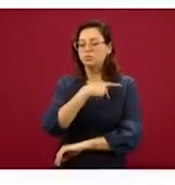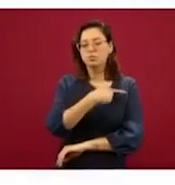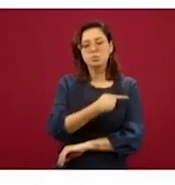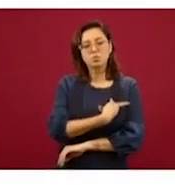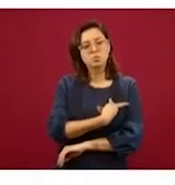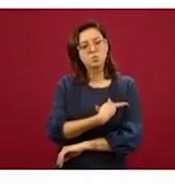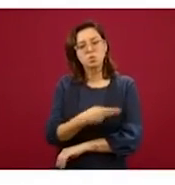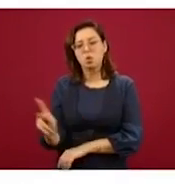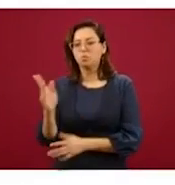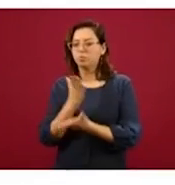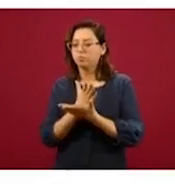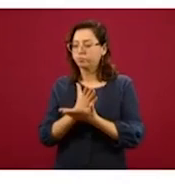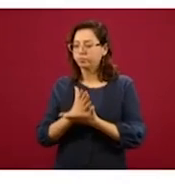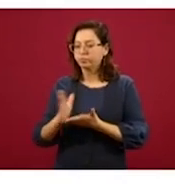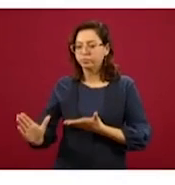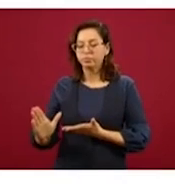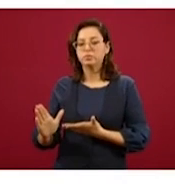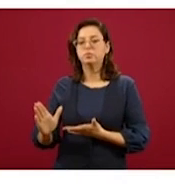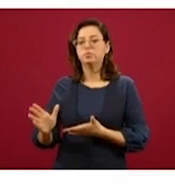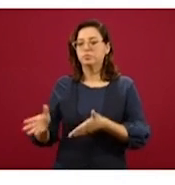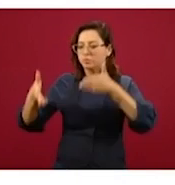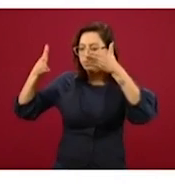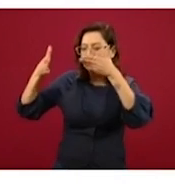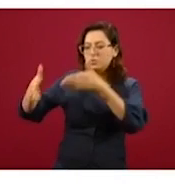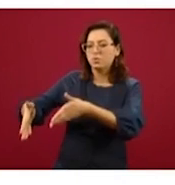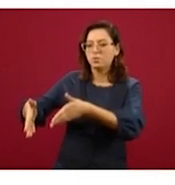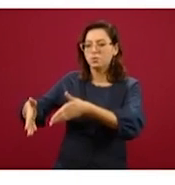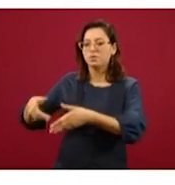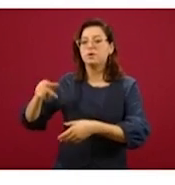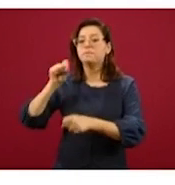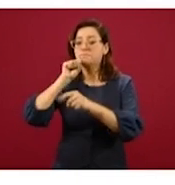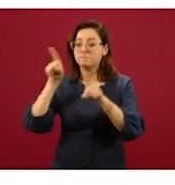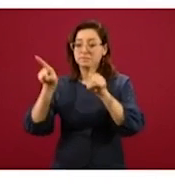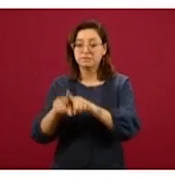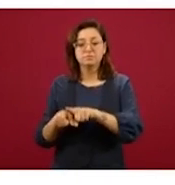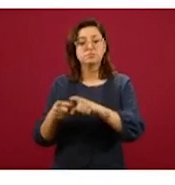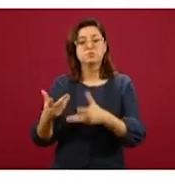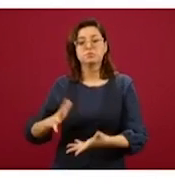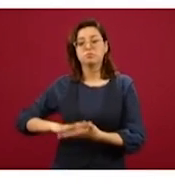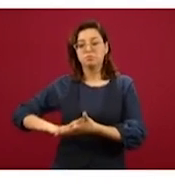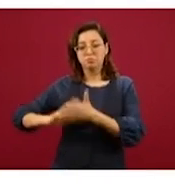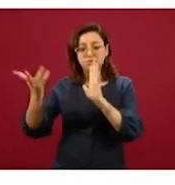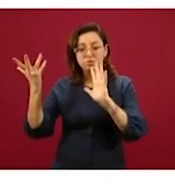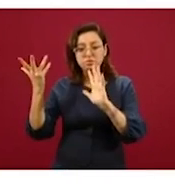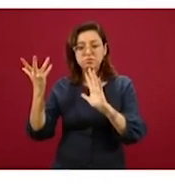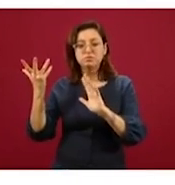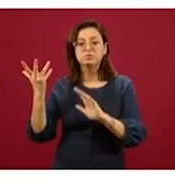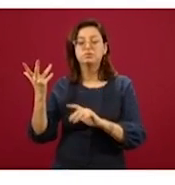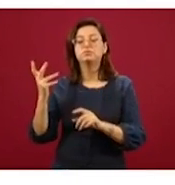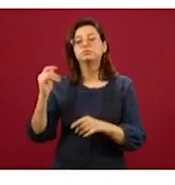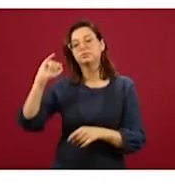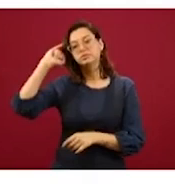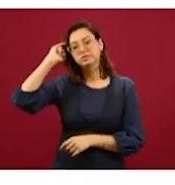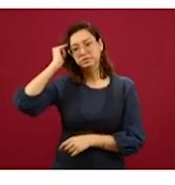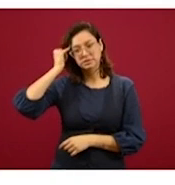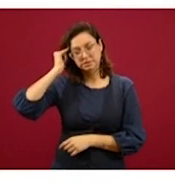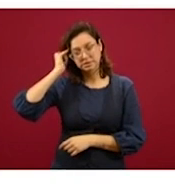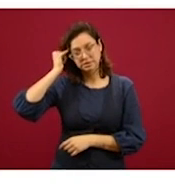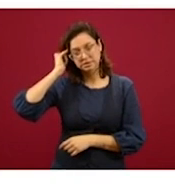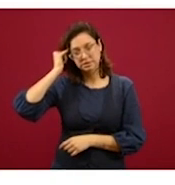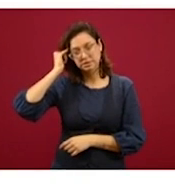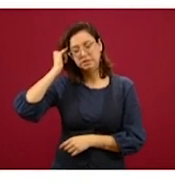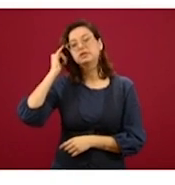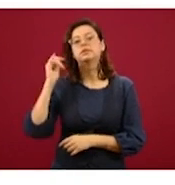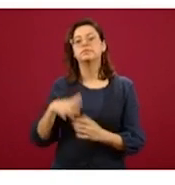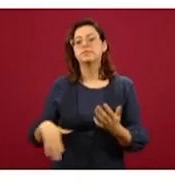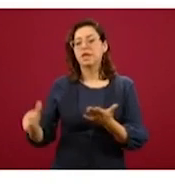y pobreza, el programa va a las zonas de alta violencia y a las zonas con presencia indígena. Donde está el